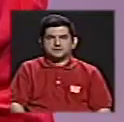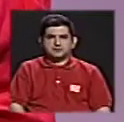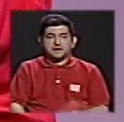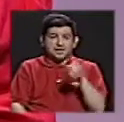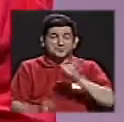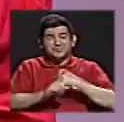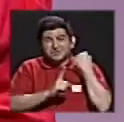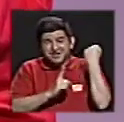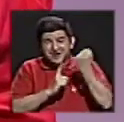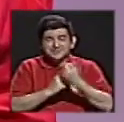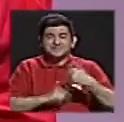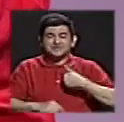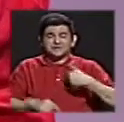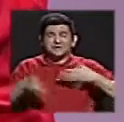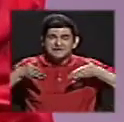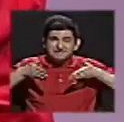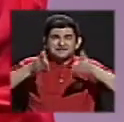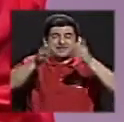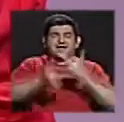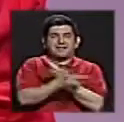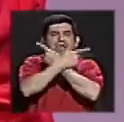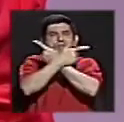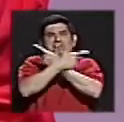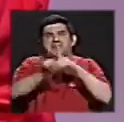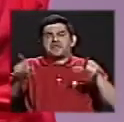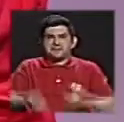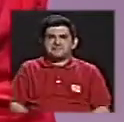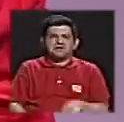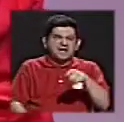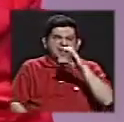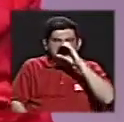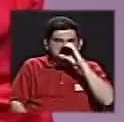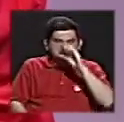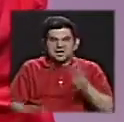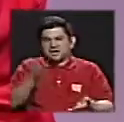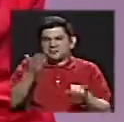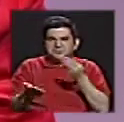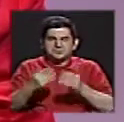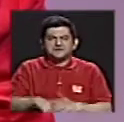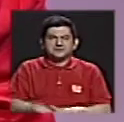quedar en esas condiciones en la calle, como ahí a la libre andan los cerdos y andan